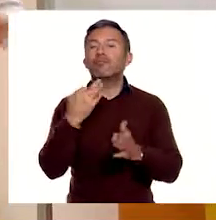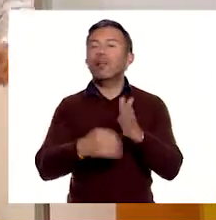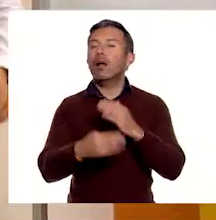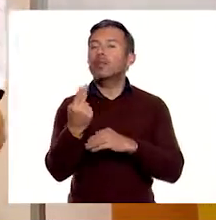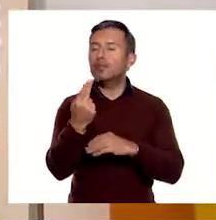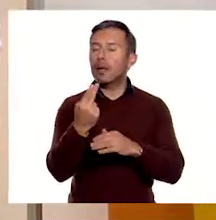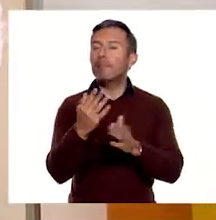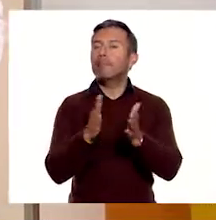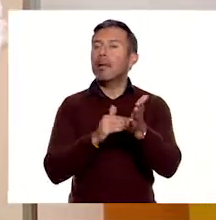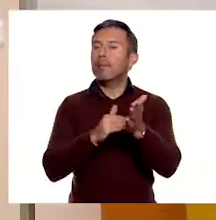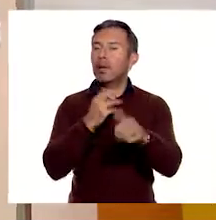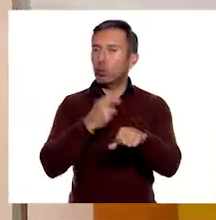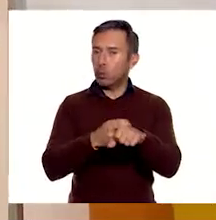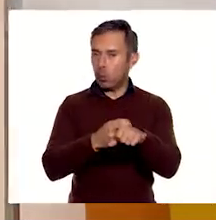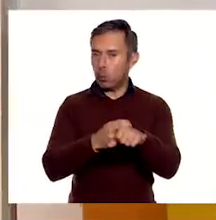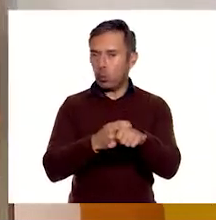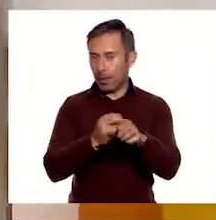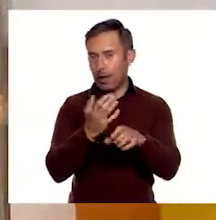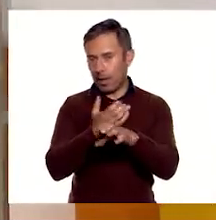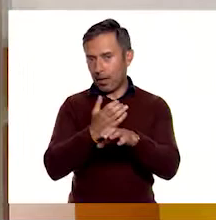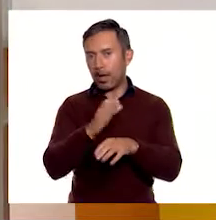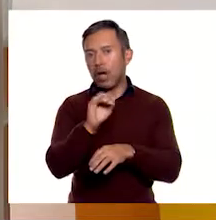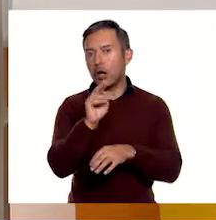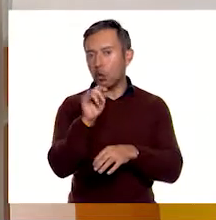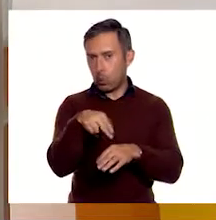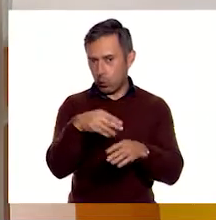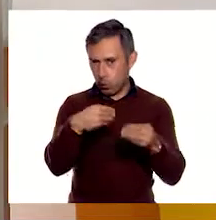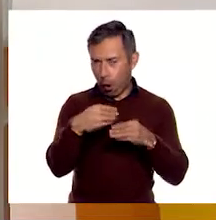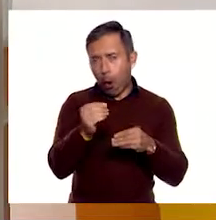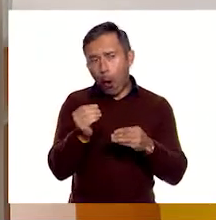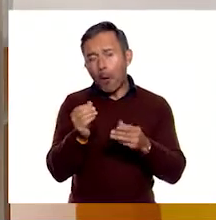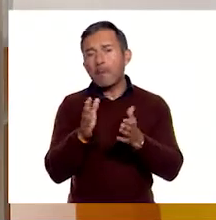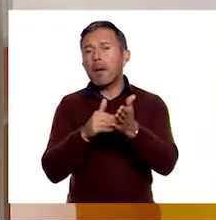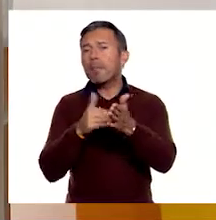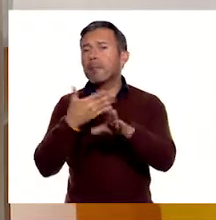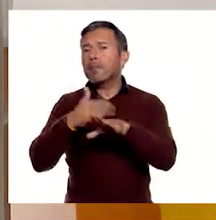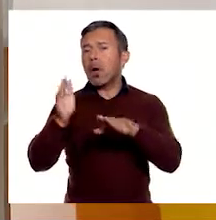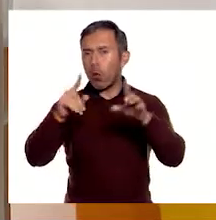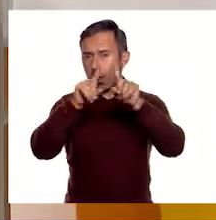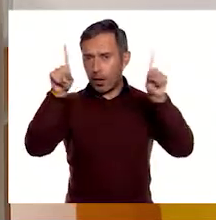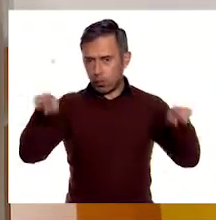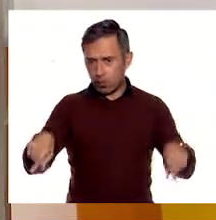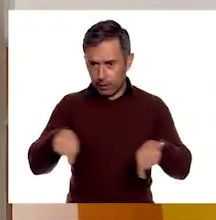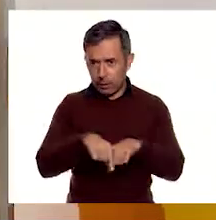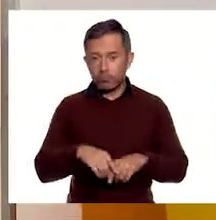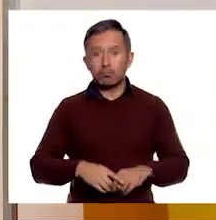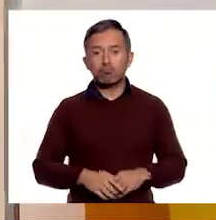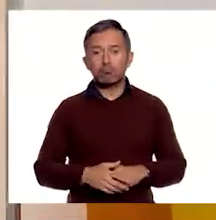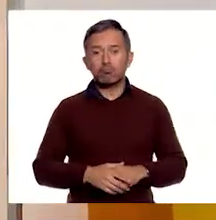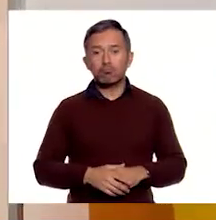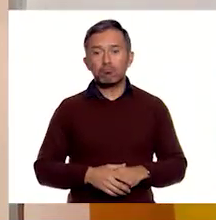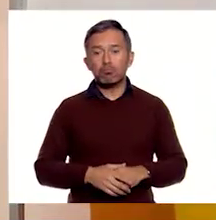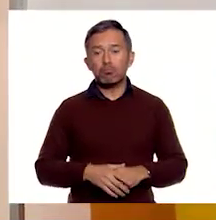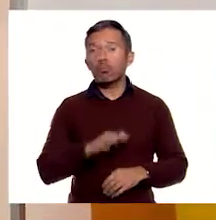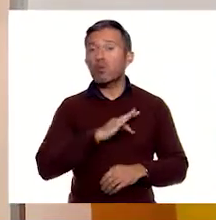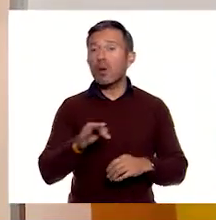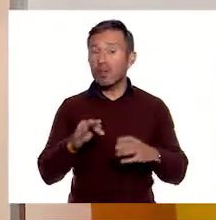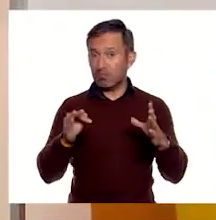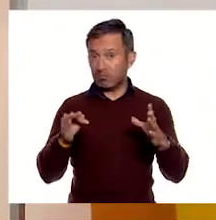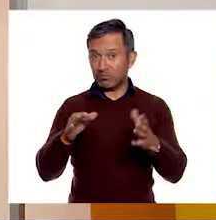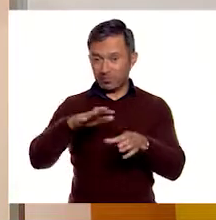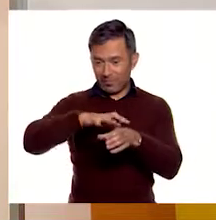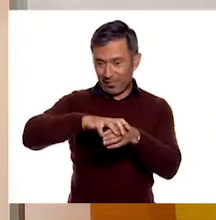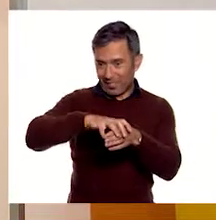Ajá. O una cartulina. Sí, sí. A lo mejor podemos utilizar unas tapitas para hacer el